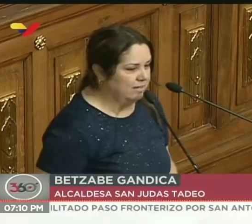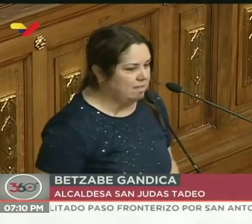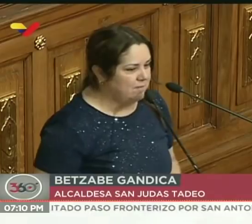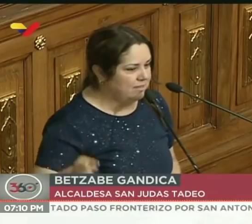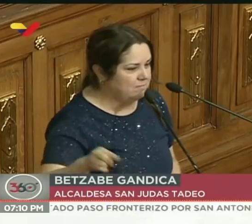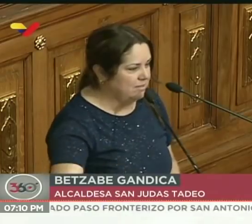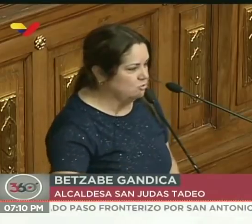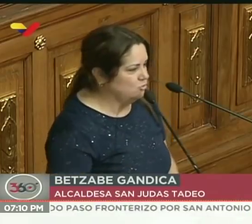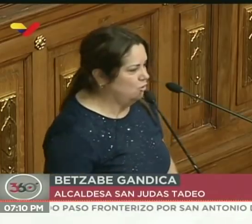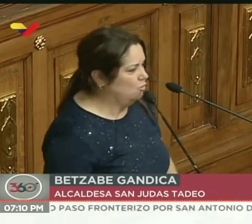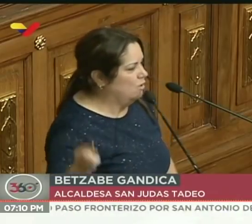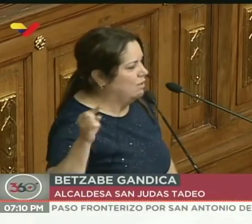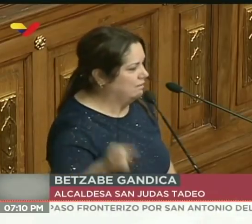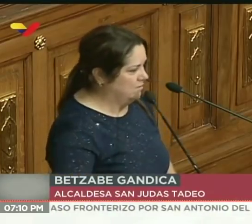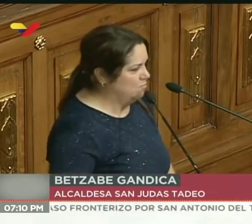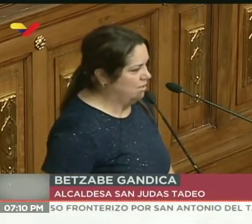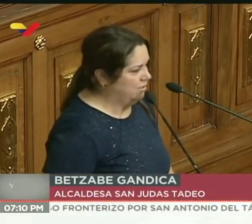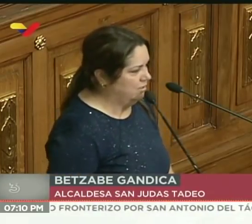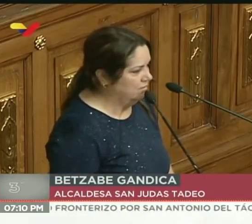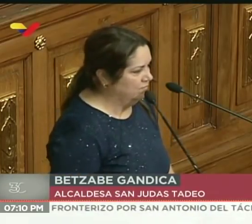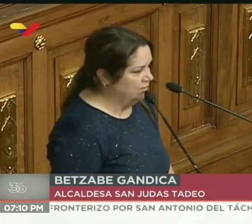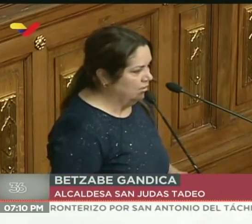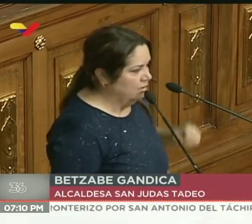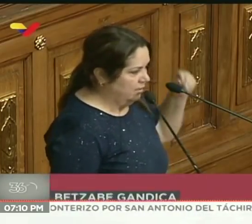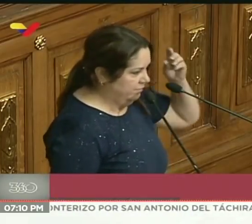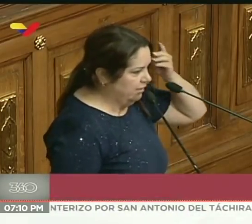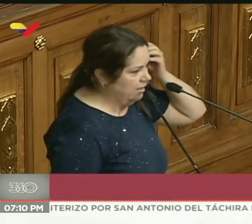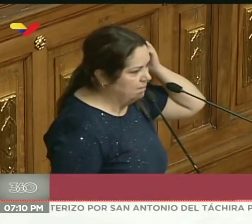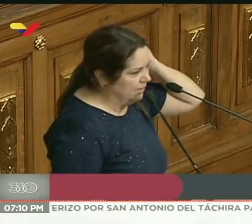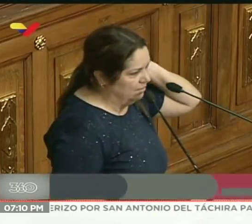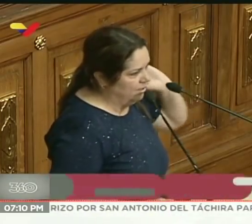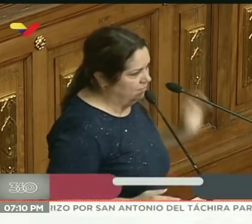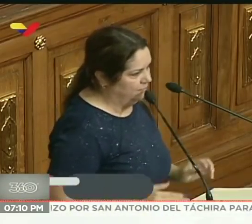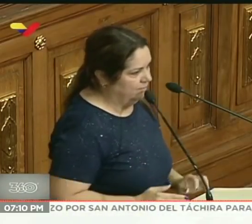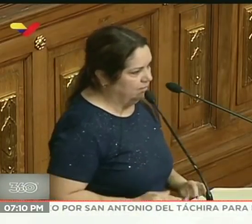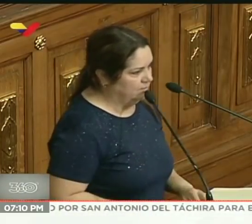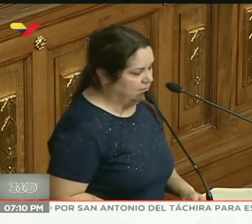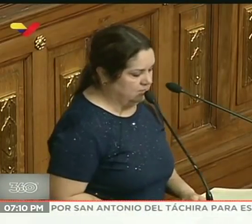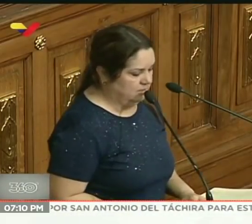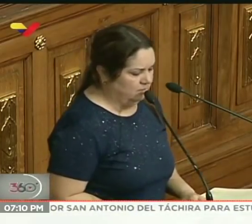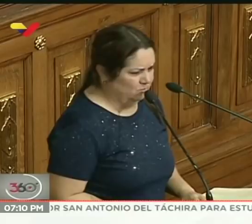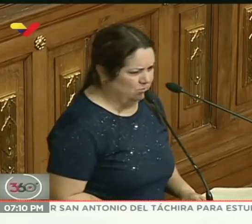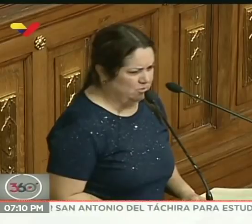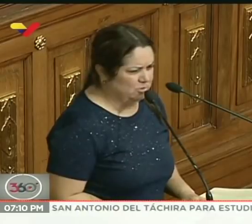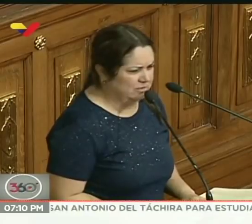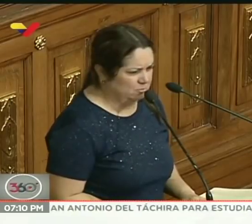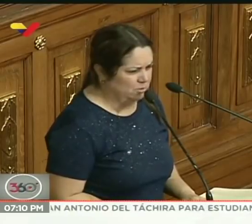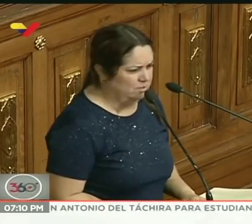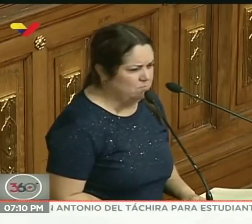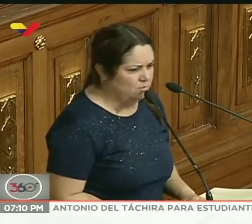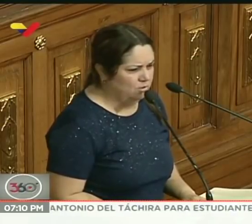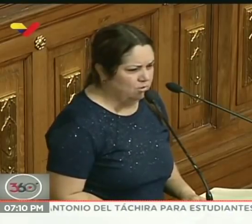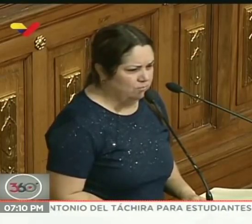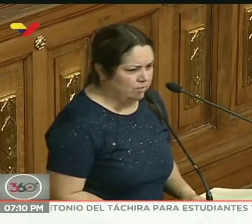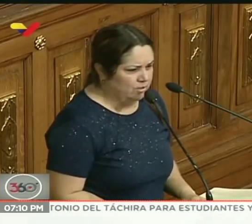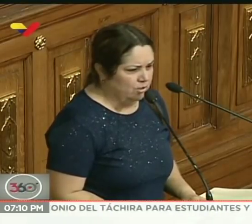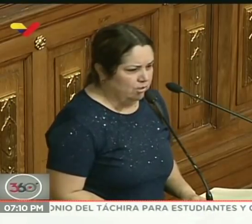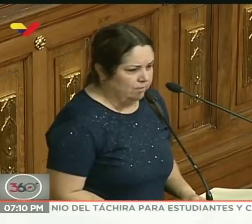hijos, para que ella vea quemar a sus hijos y luego la quemamos a ella. Esas eran las palabras al frente de mi casa, un hecho de